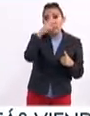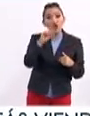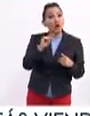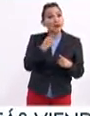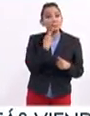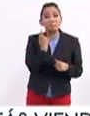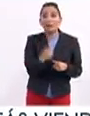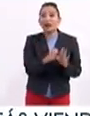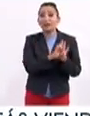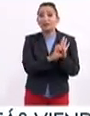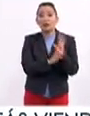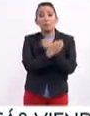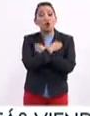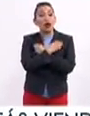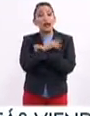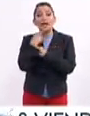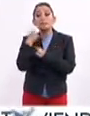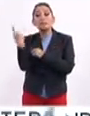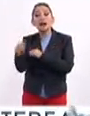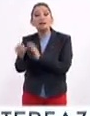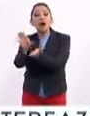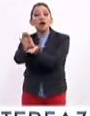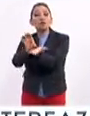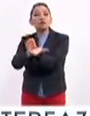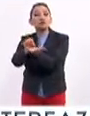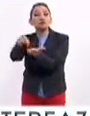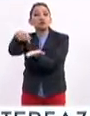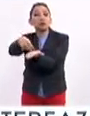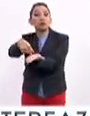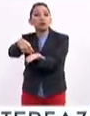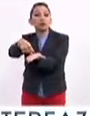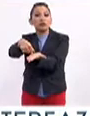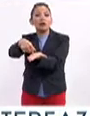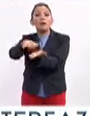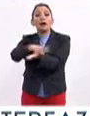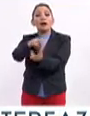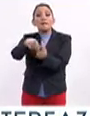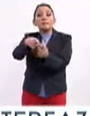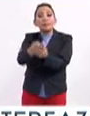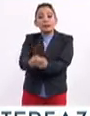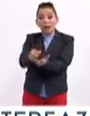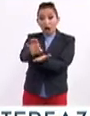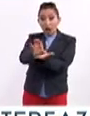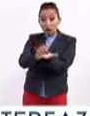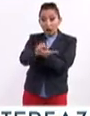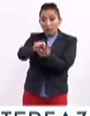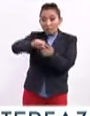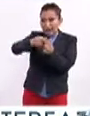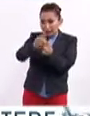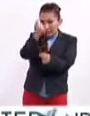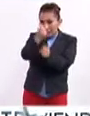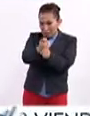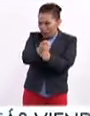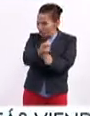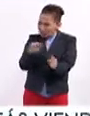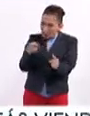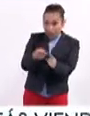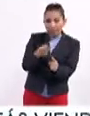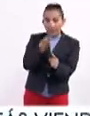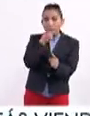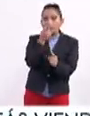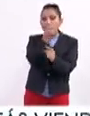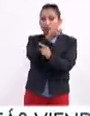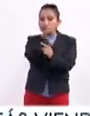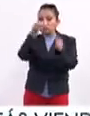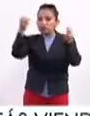es un mandato ético y moral, es un mandato constitucional, porque inicia nuestra Constitución, para responder esa pregunta, con